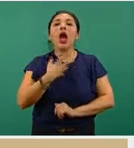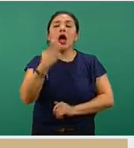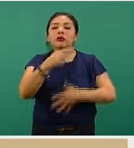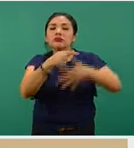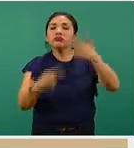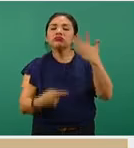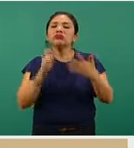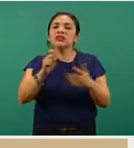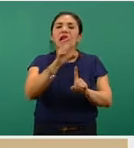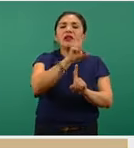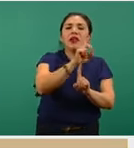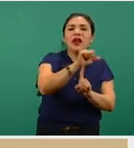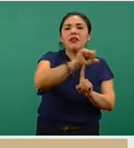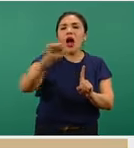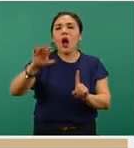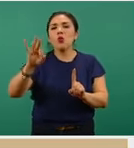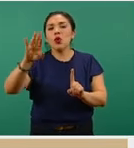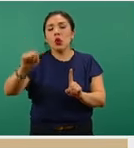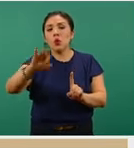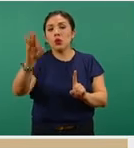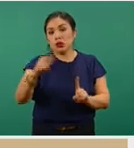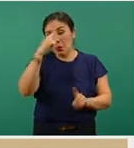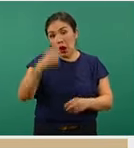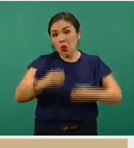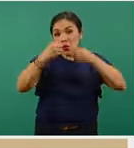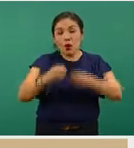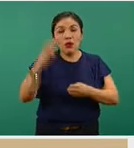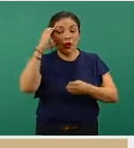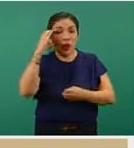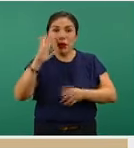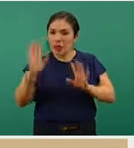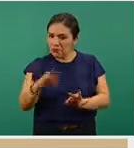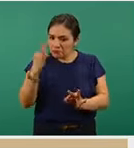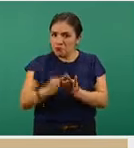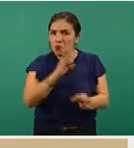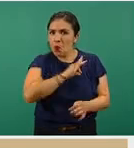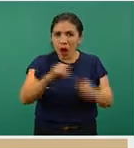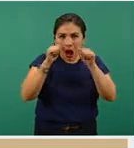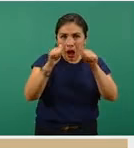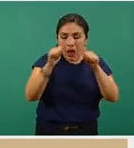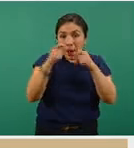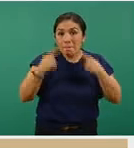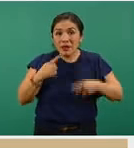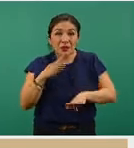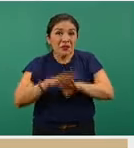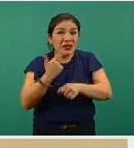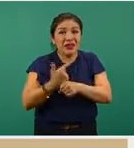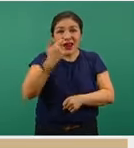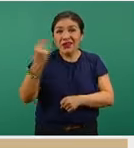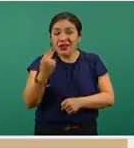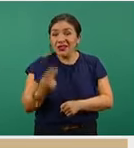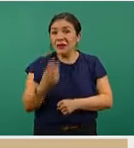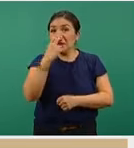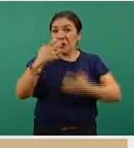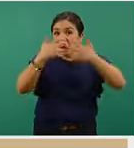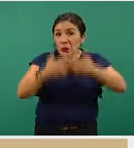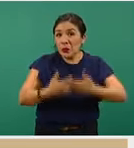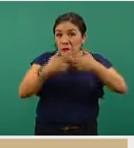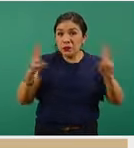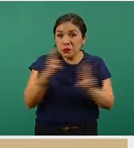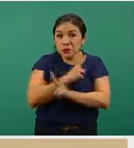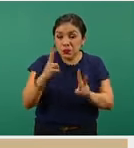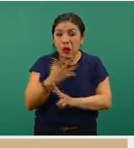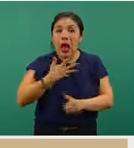entre 30 y 49% de ocupación de sus camas que están listas para atender un paciente crítico con ventilación mecánica, que